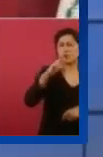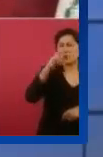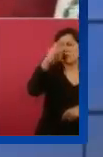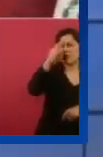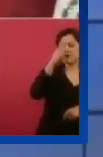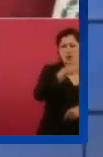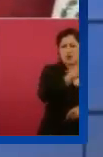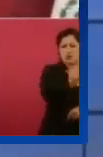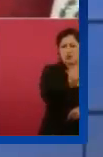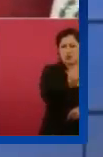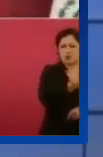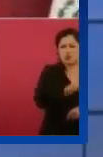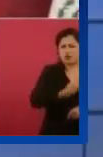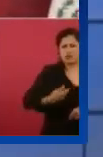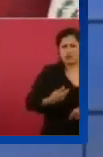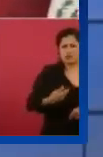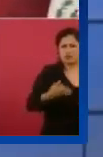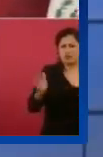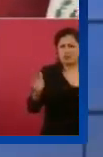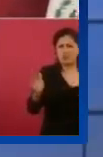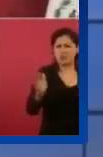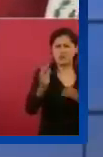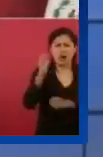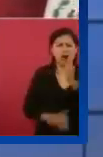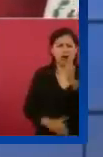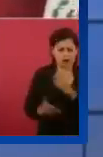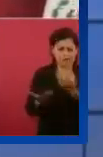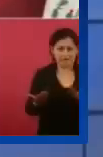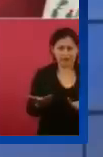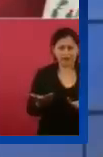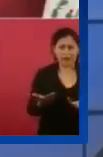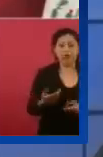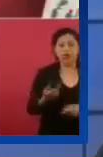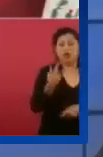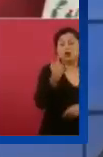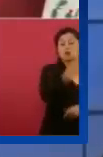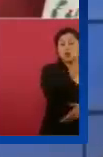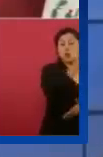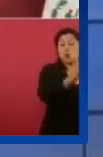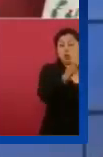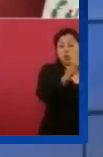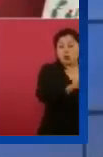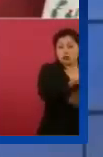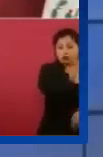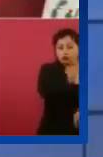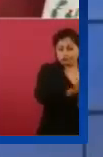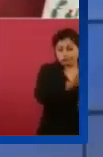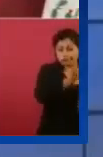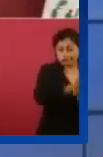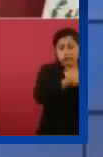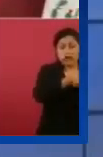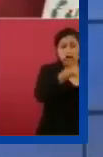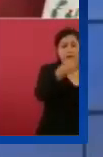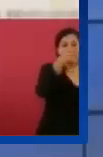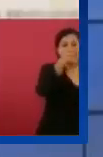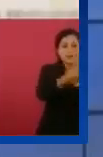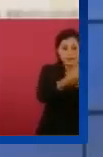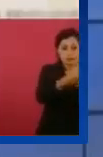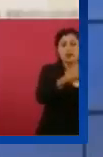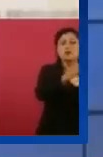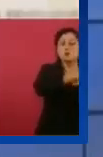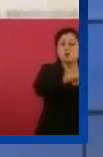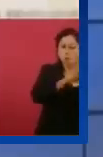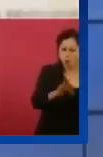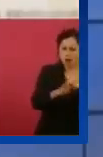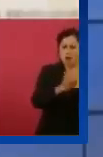Y aquí nadie dice nada. Y en el caso de Assange, sí está bien que el gobierno